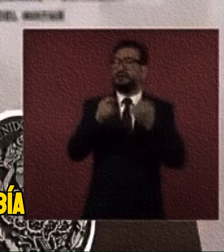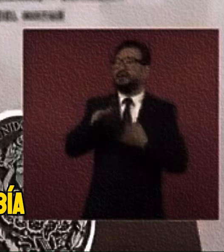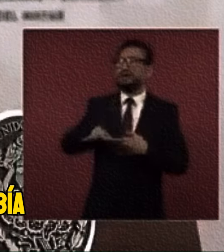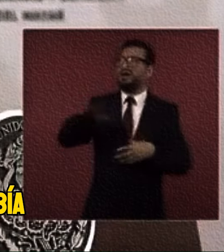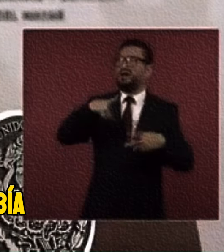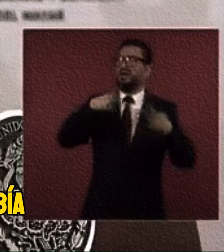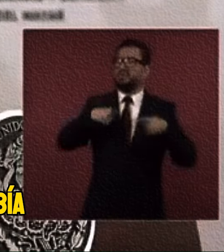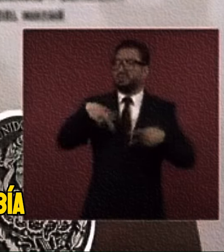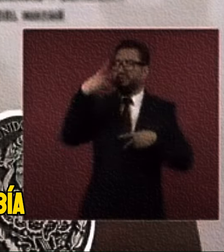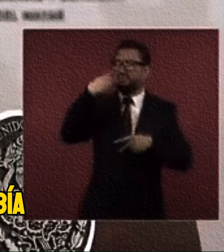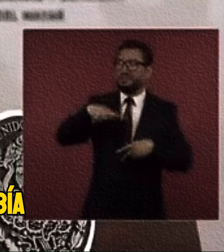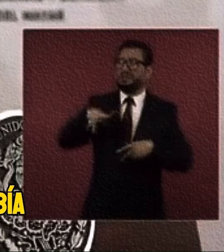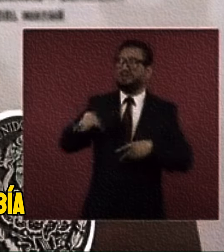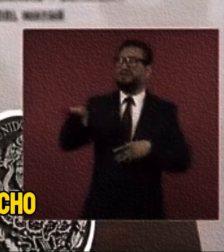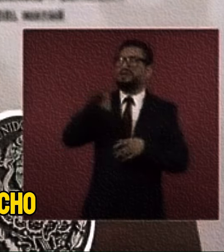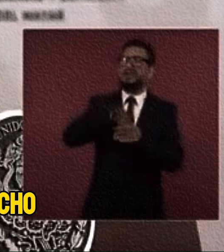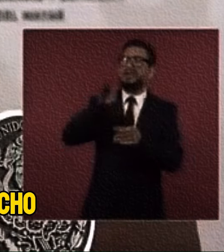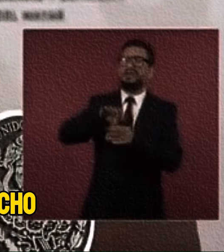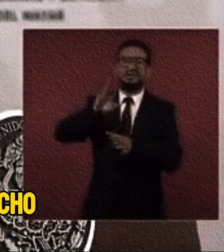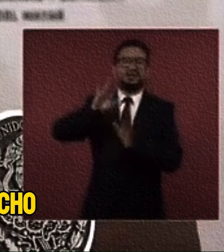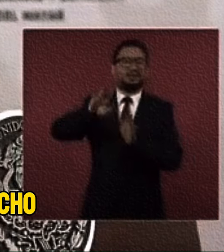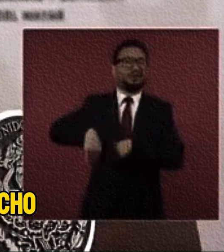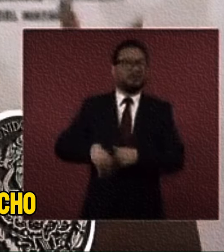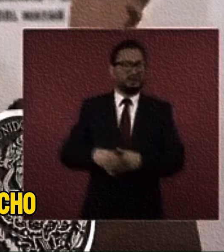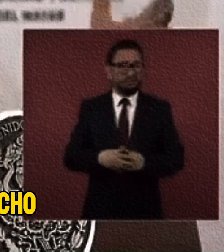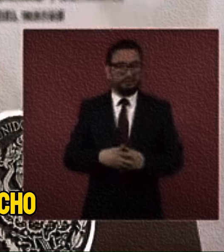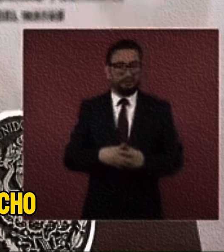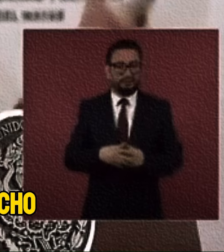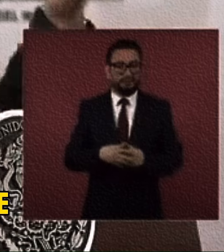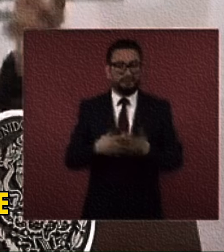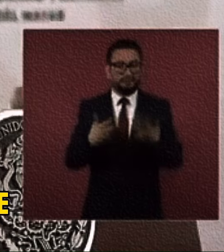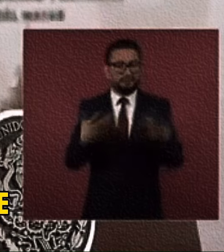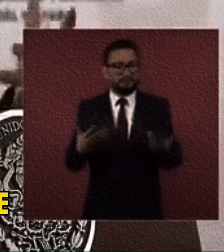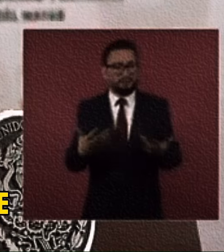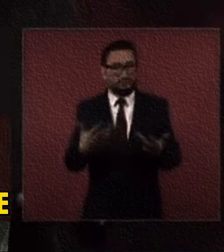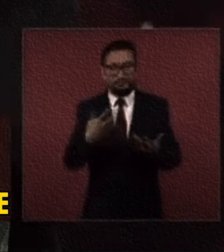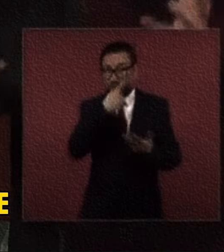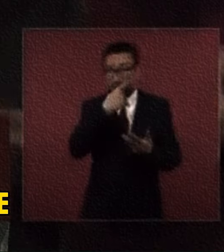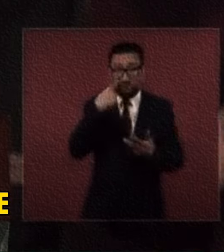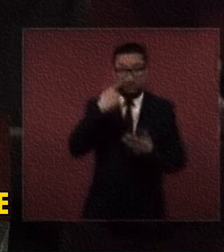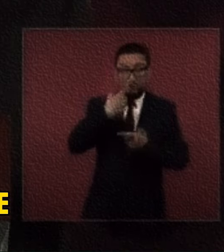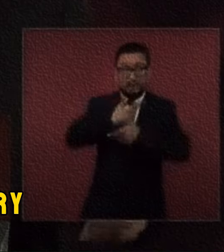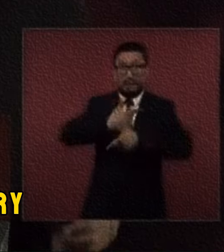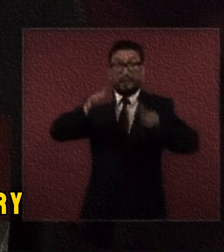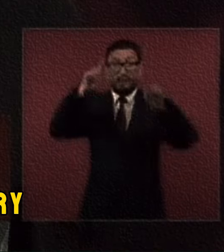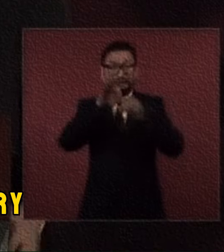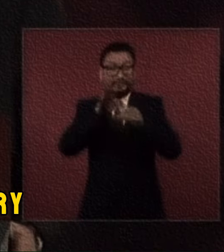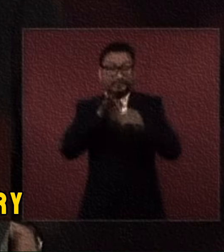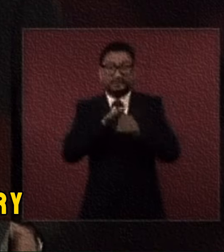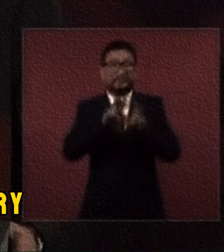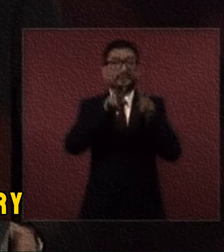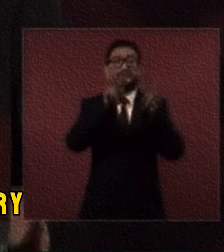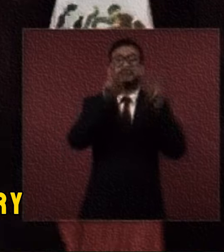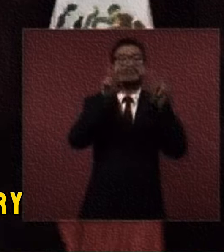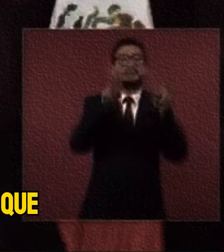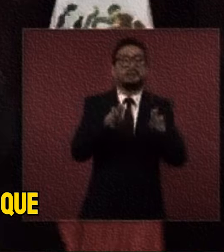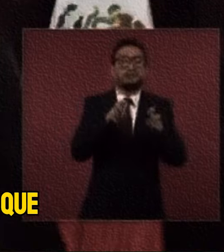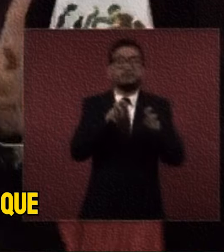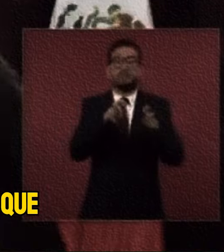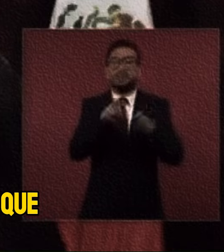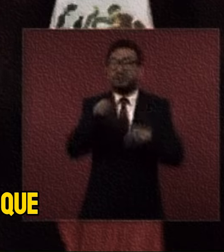entrega de la banda presidencial, como ya había adelantado, se retirará a vivir al rancho que pertenece a su familia, en donde busca tener tiempo para